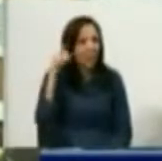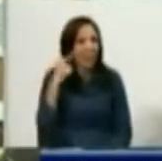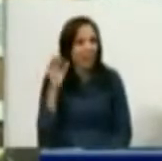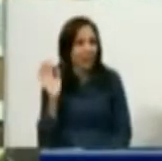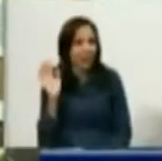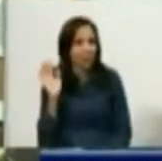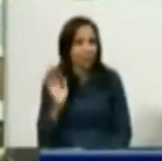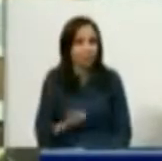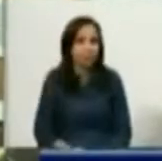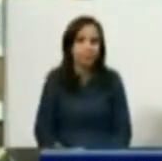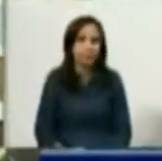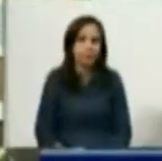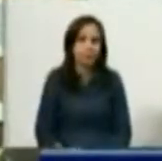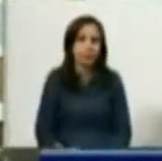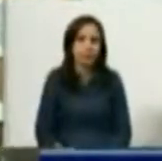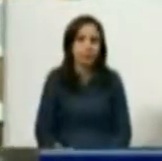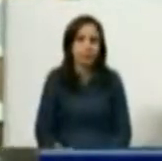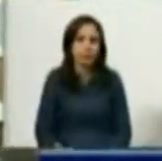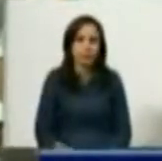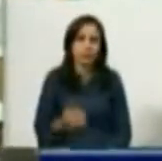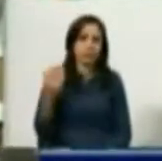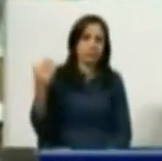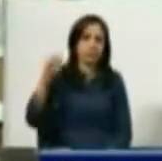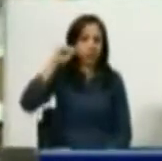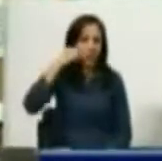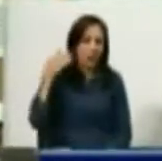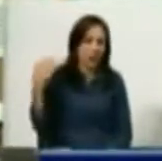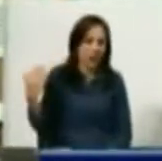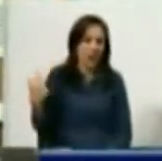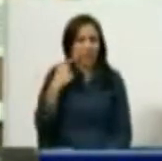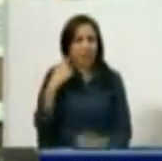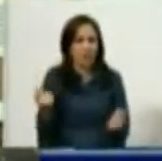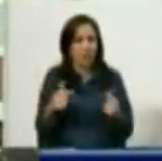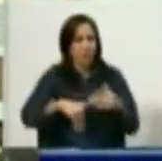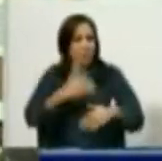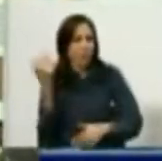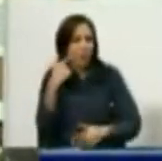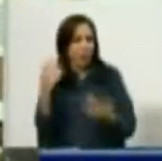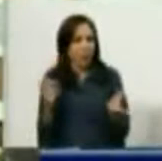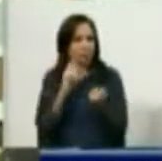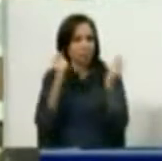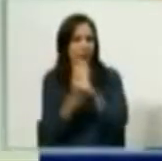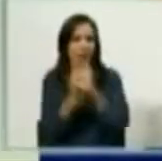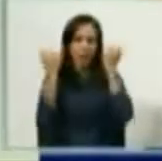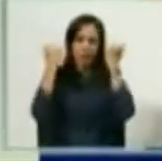20 o 18 años de atrás ponte a la moda mija